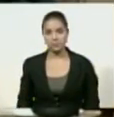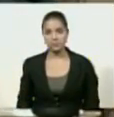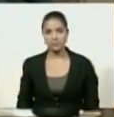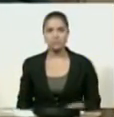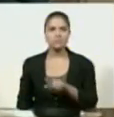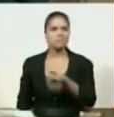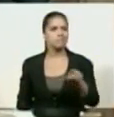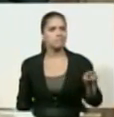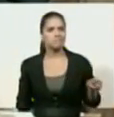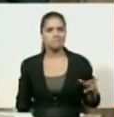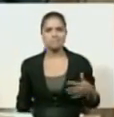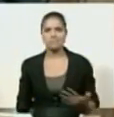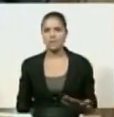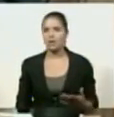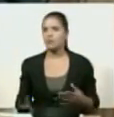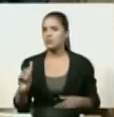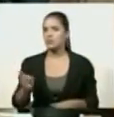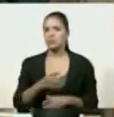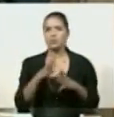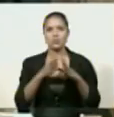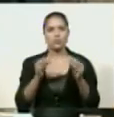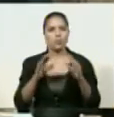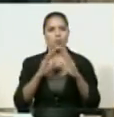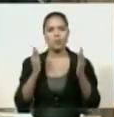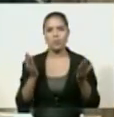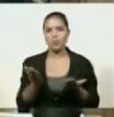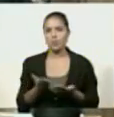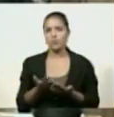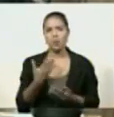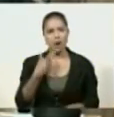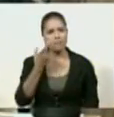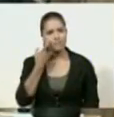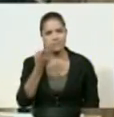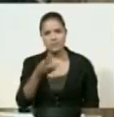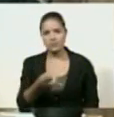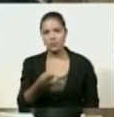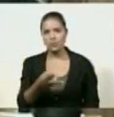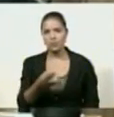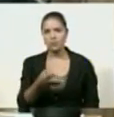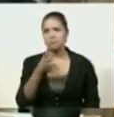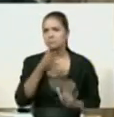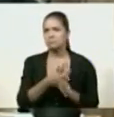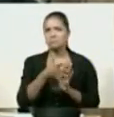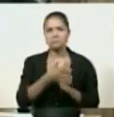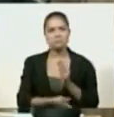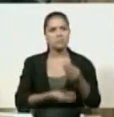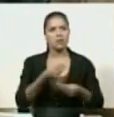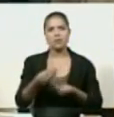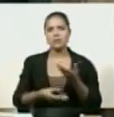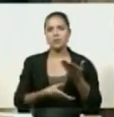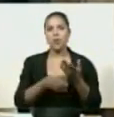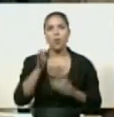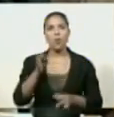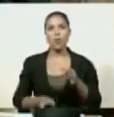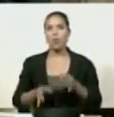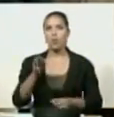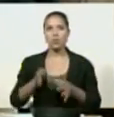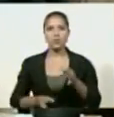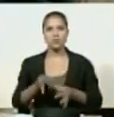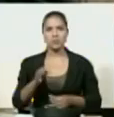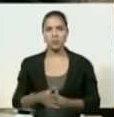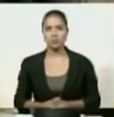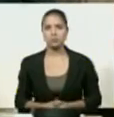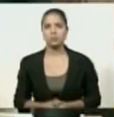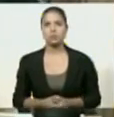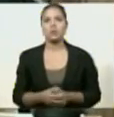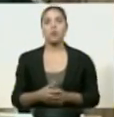ellos y todo el mundo lo ha visto, como a que se llevó a cabo un antejuicio de mérito o